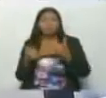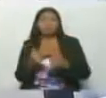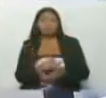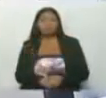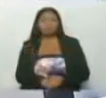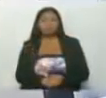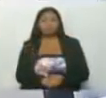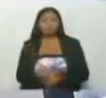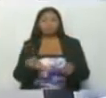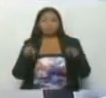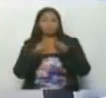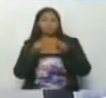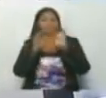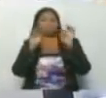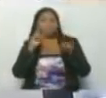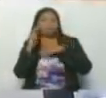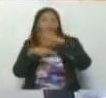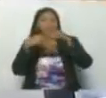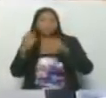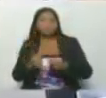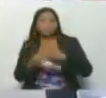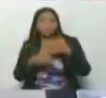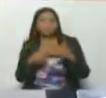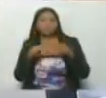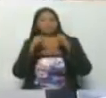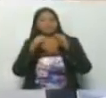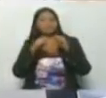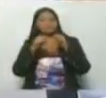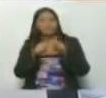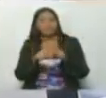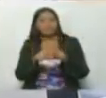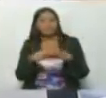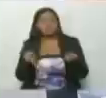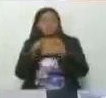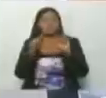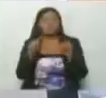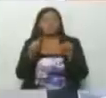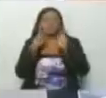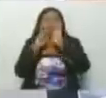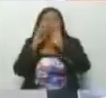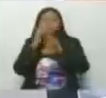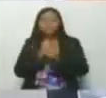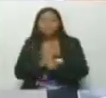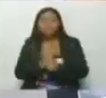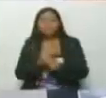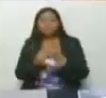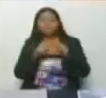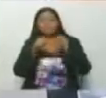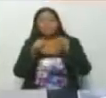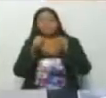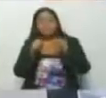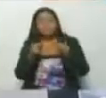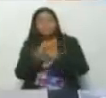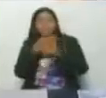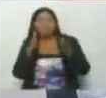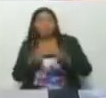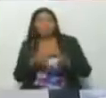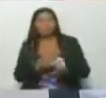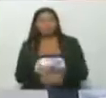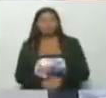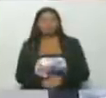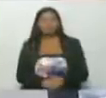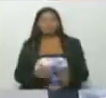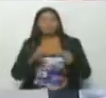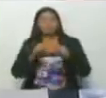por la revolución precisamente para que continúe la edad un voto de confianza para que continúe en el gobierno continúa con